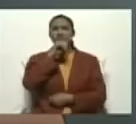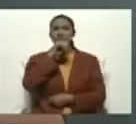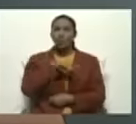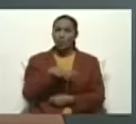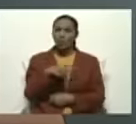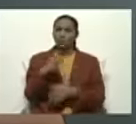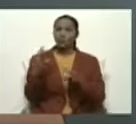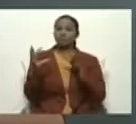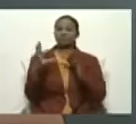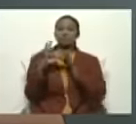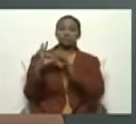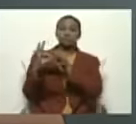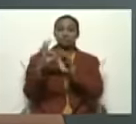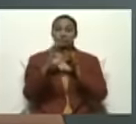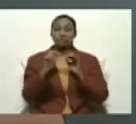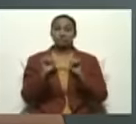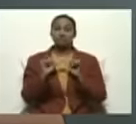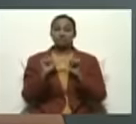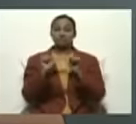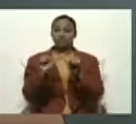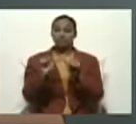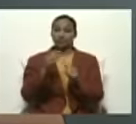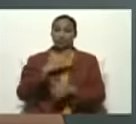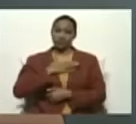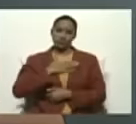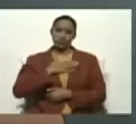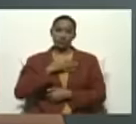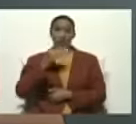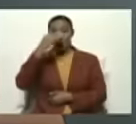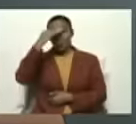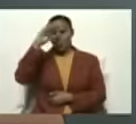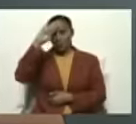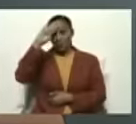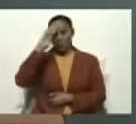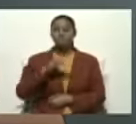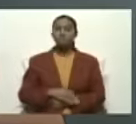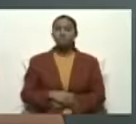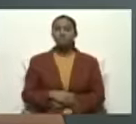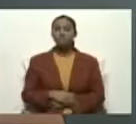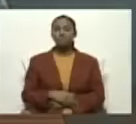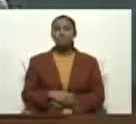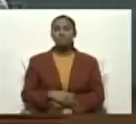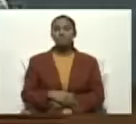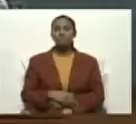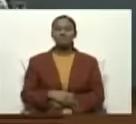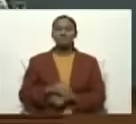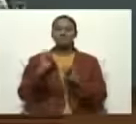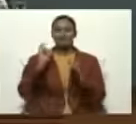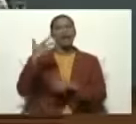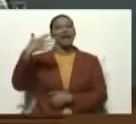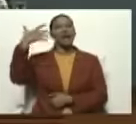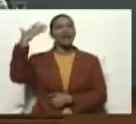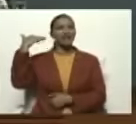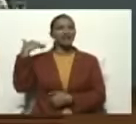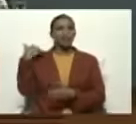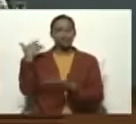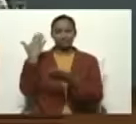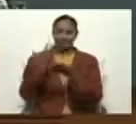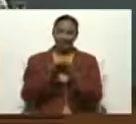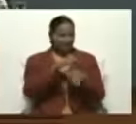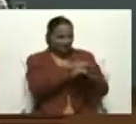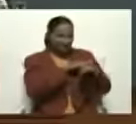vínculo permanente con nuestra patria. Y ya desde ese momento, eso lo voy a dejar para el final,